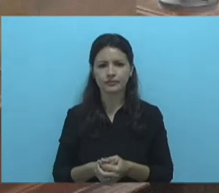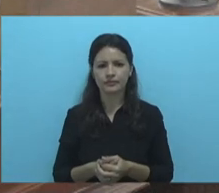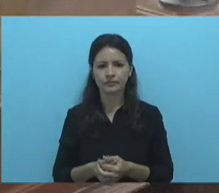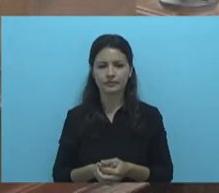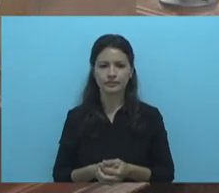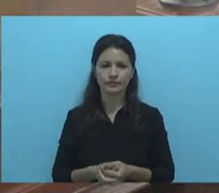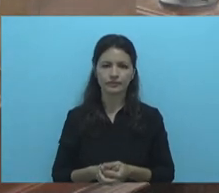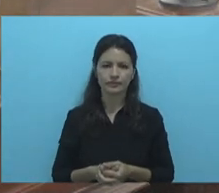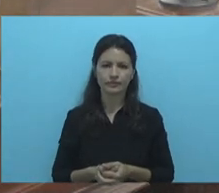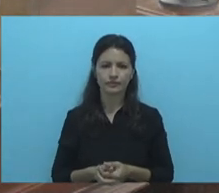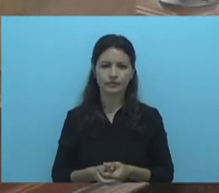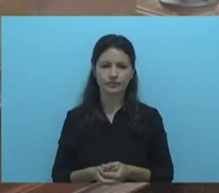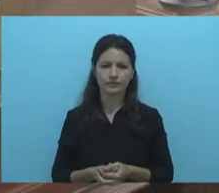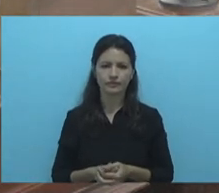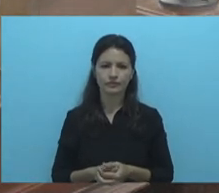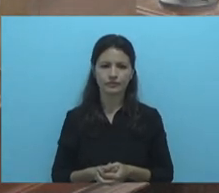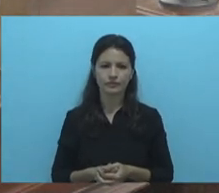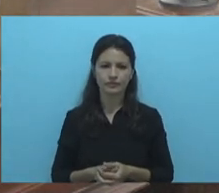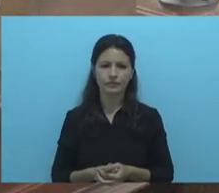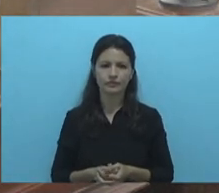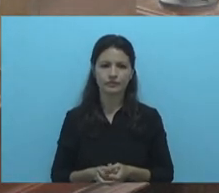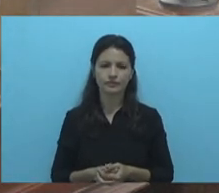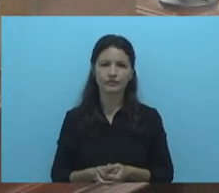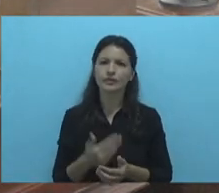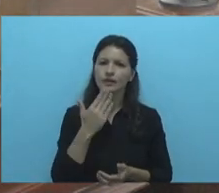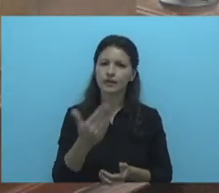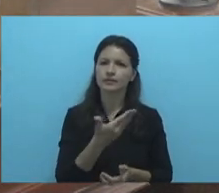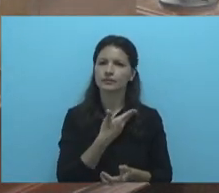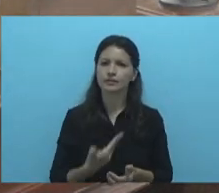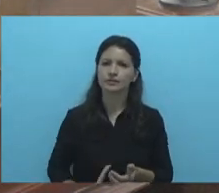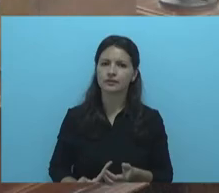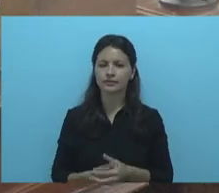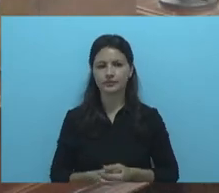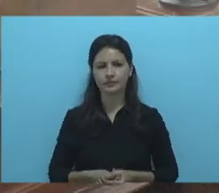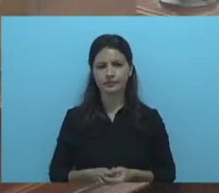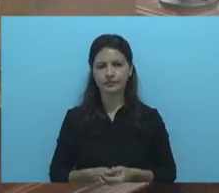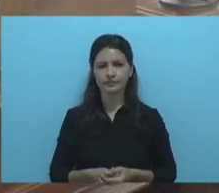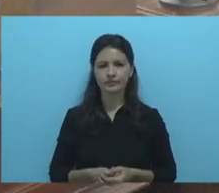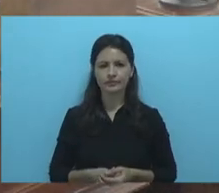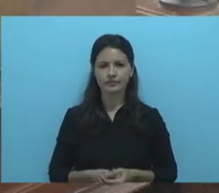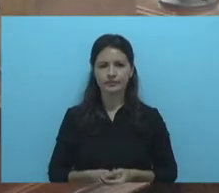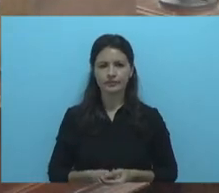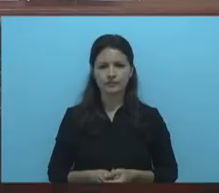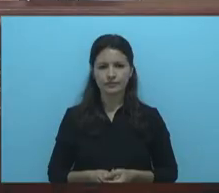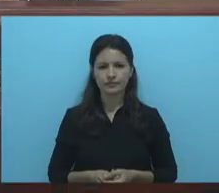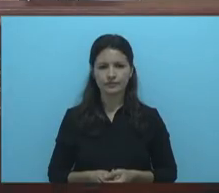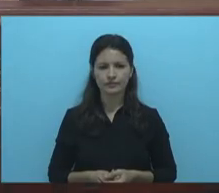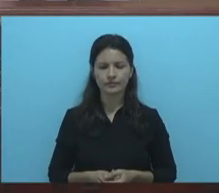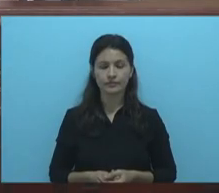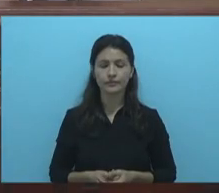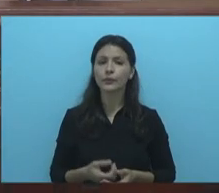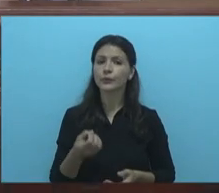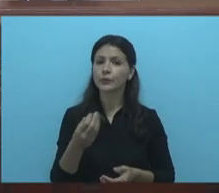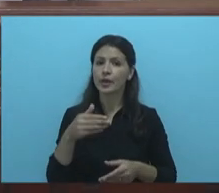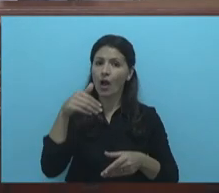expedientes para cobrar salarios de miseria. Gracias, señor presidente. Gracias, diputado. Voy a poner